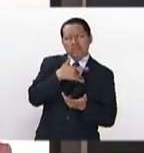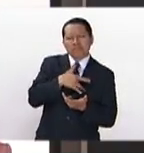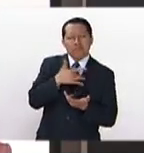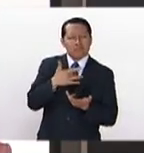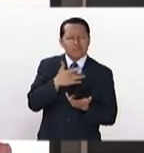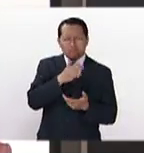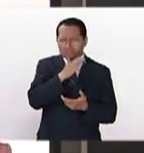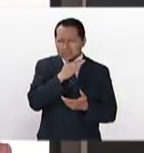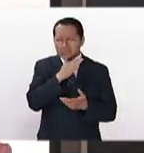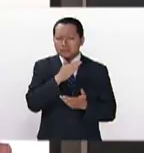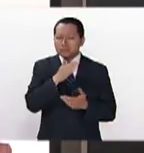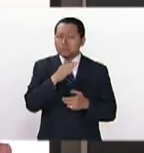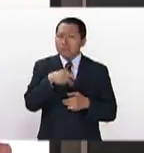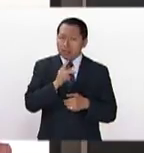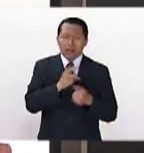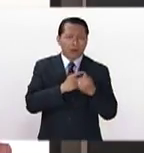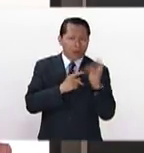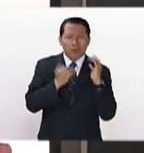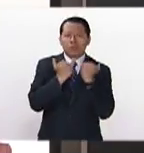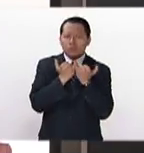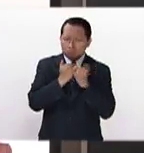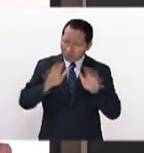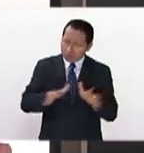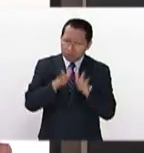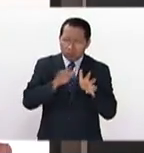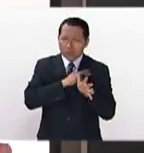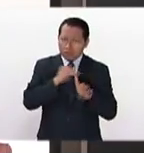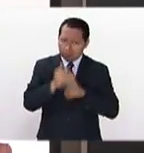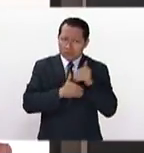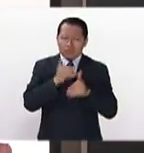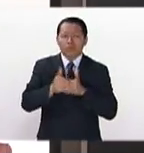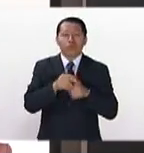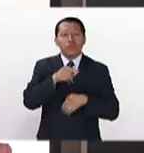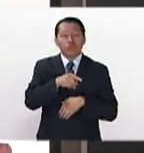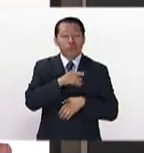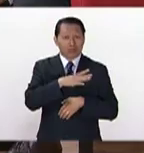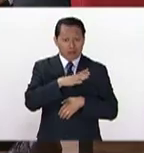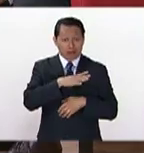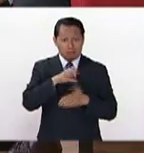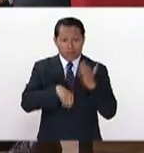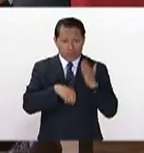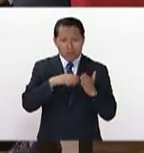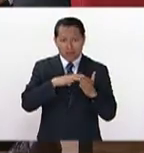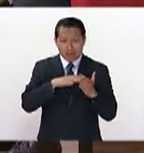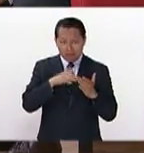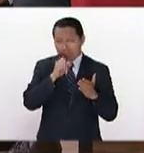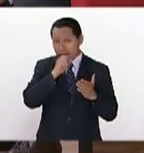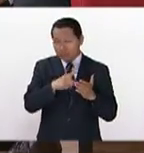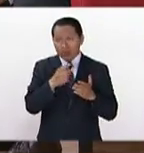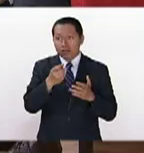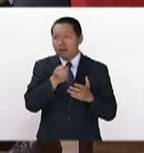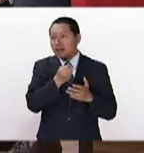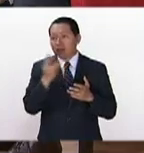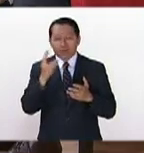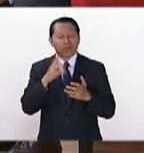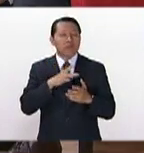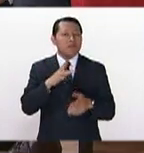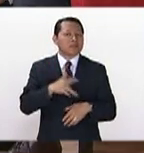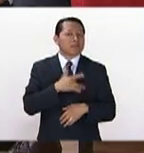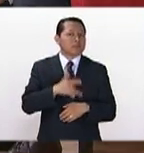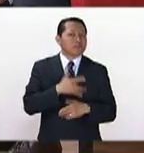personas van a darte alas para seguir adelante. Sí, tú tuviste, por ejemplo, ahí algún